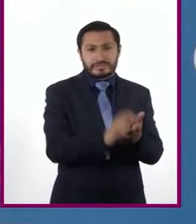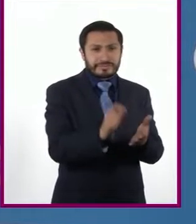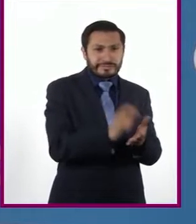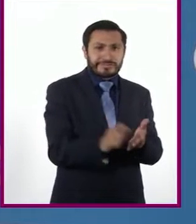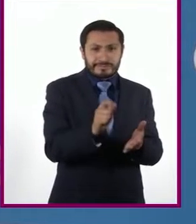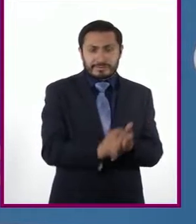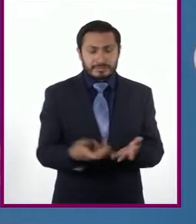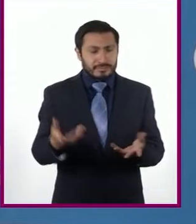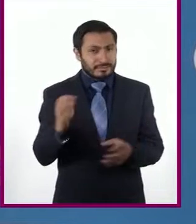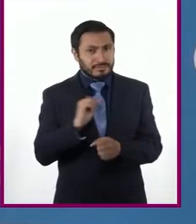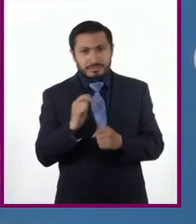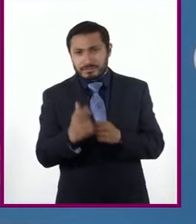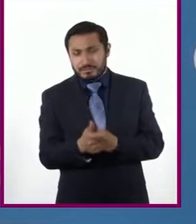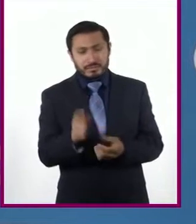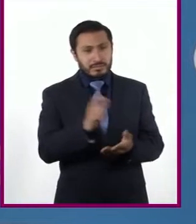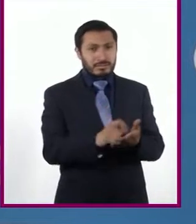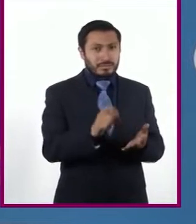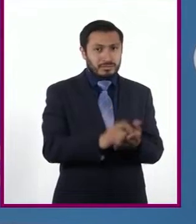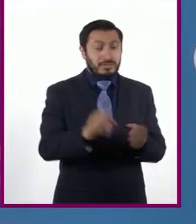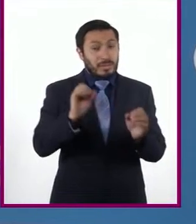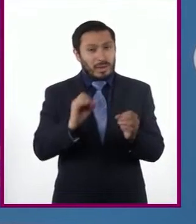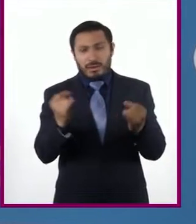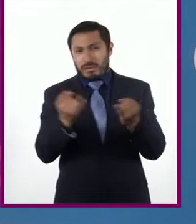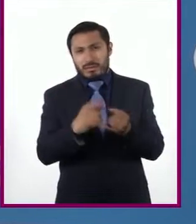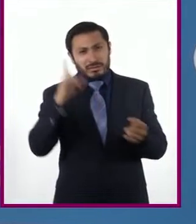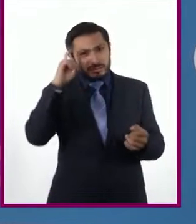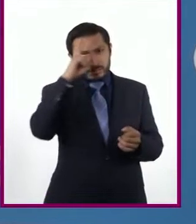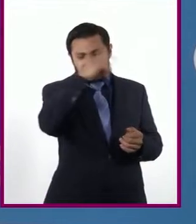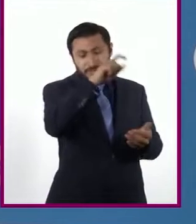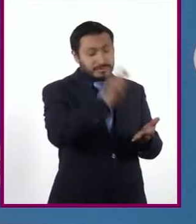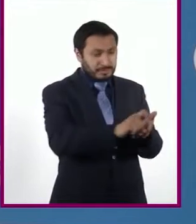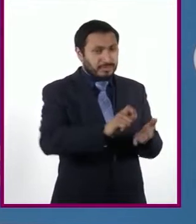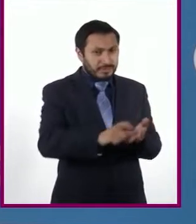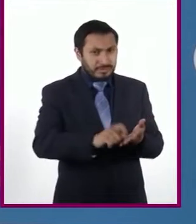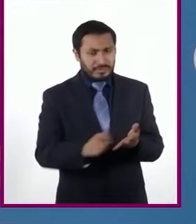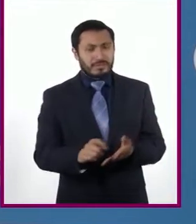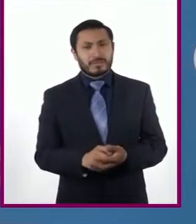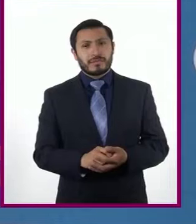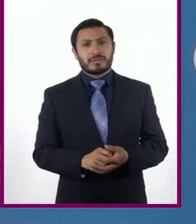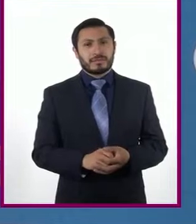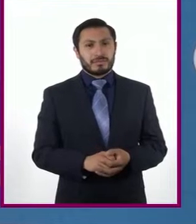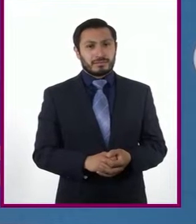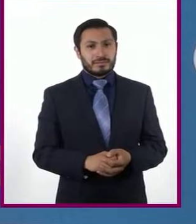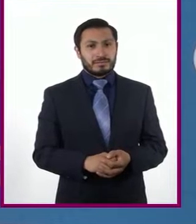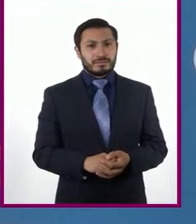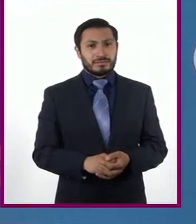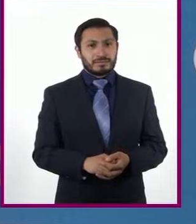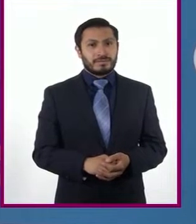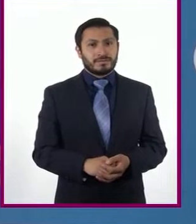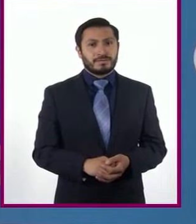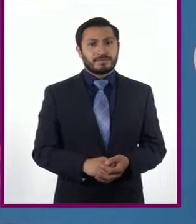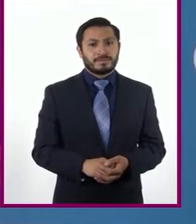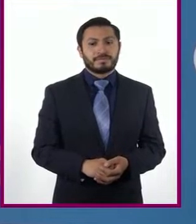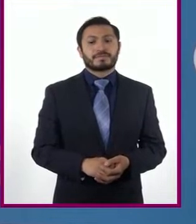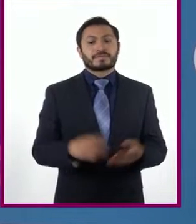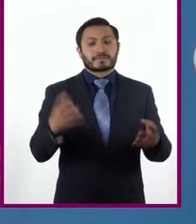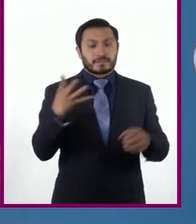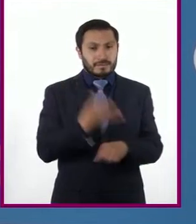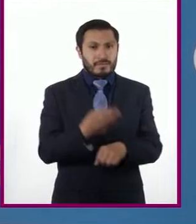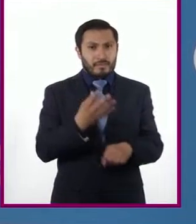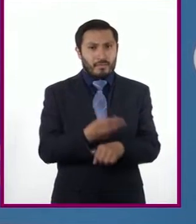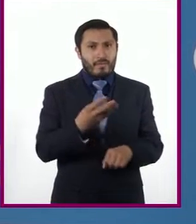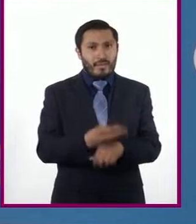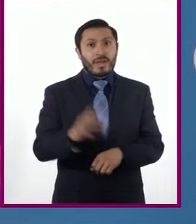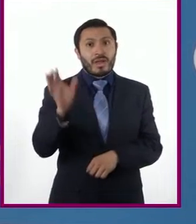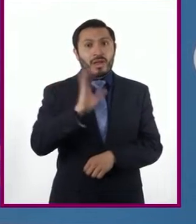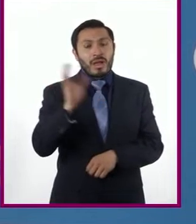e inquietudes o dificultades que surjan al resolver los planteamientos en esta sesión. Estas las pueden resolver al revisar tu